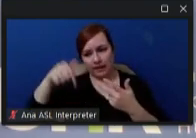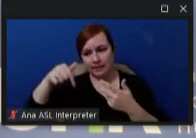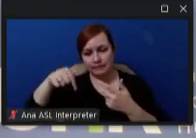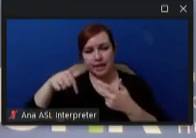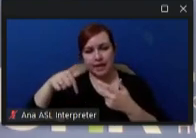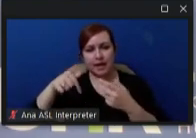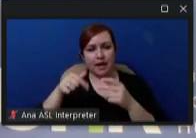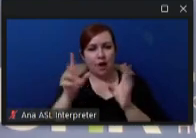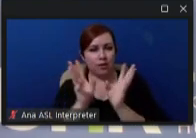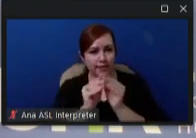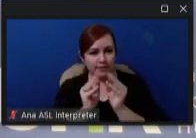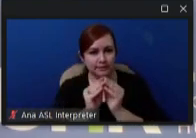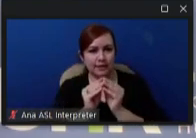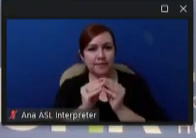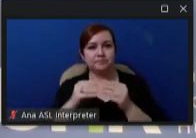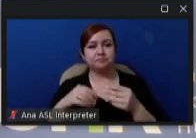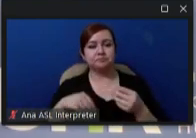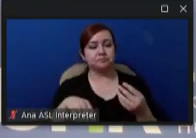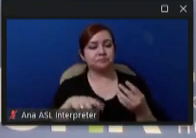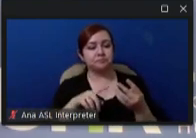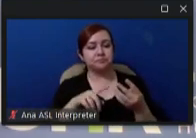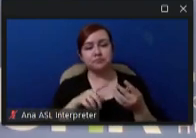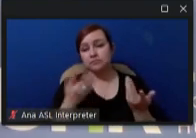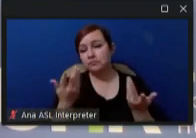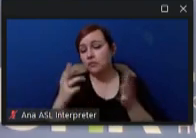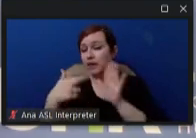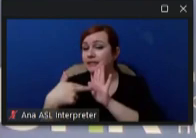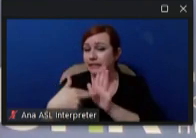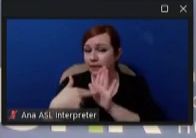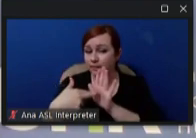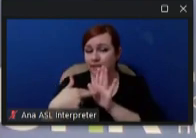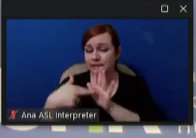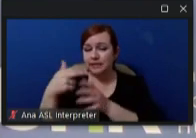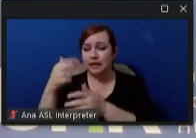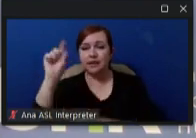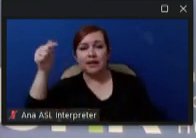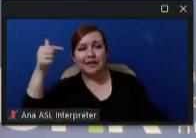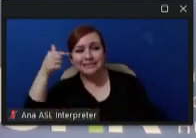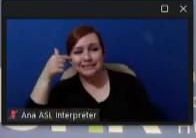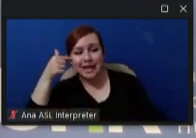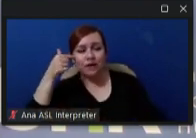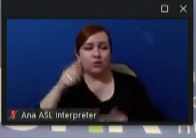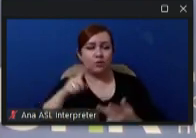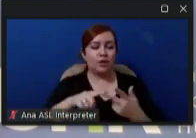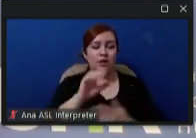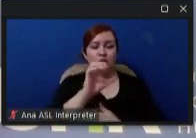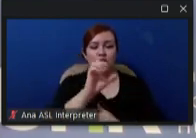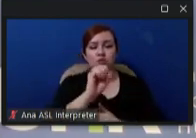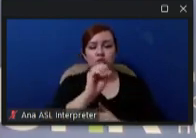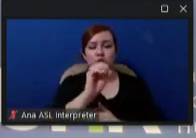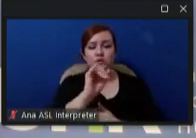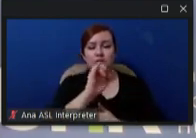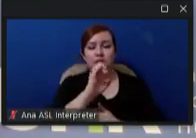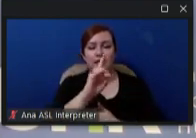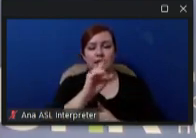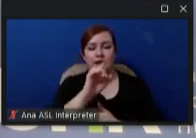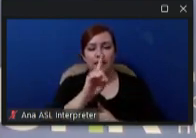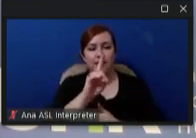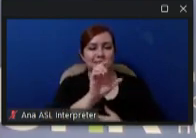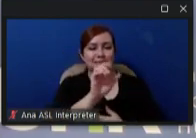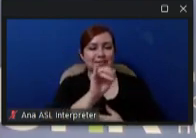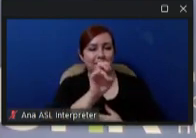audiencia, si representan al Estado, si representan a la sociedad civil o a una